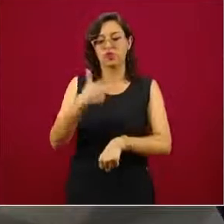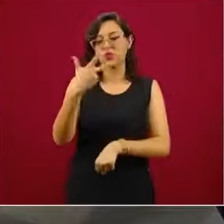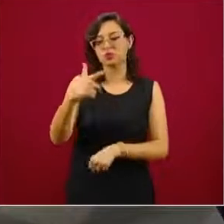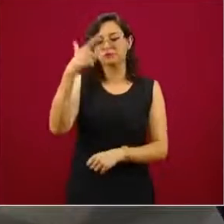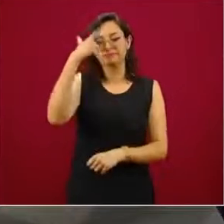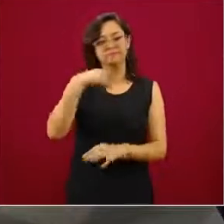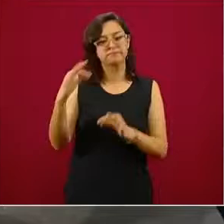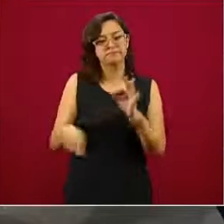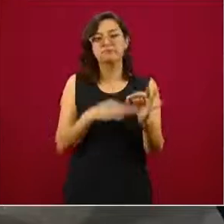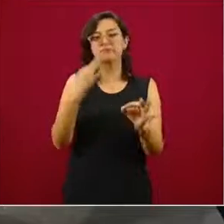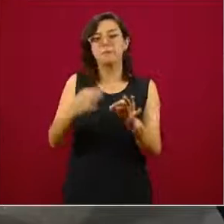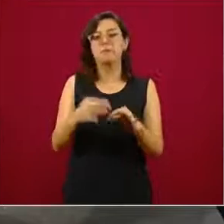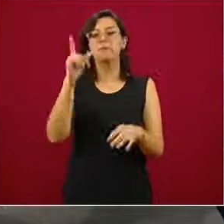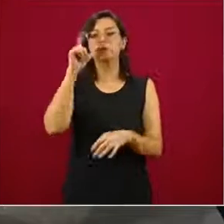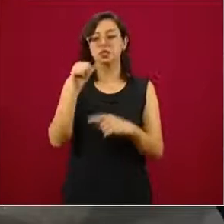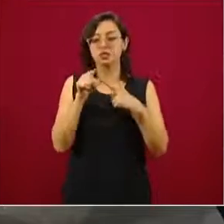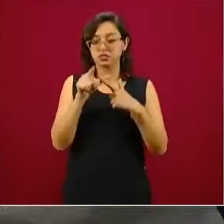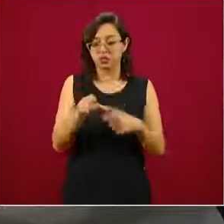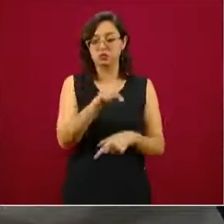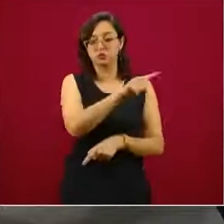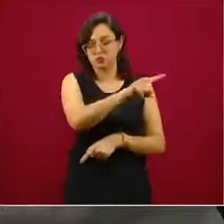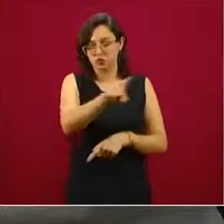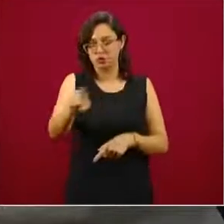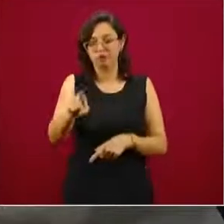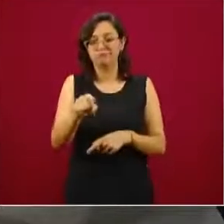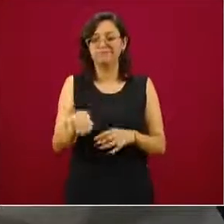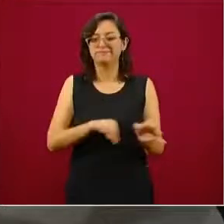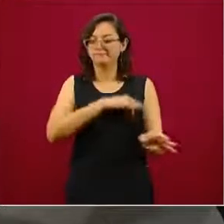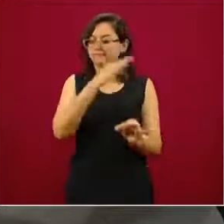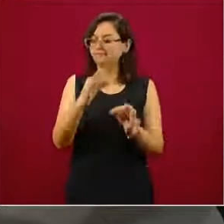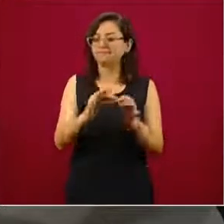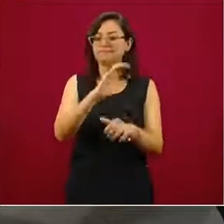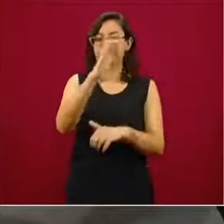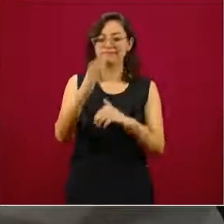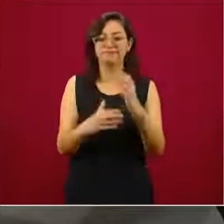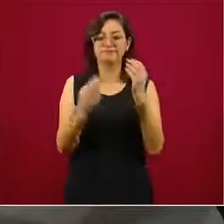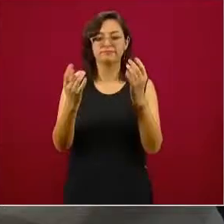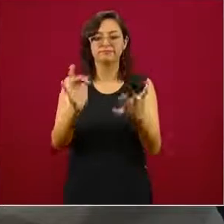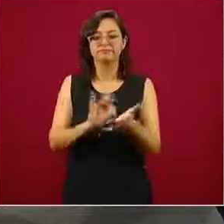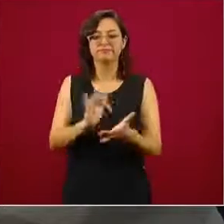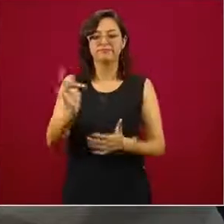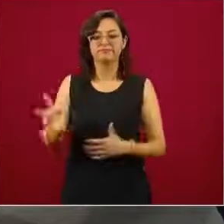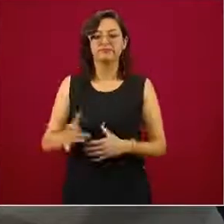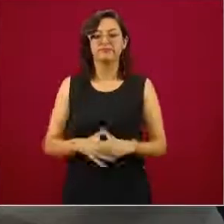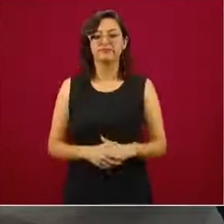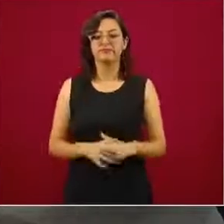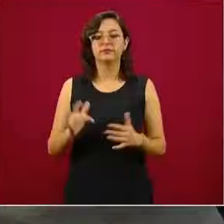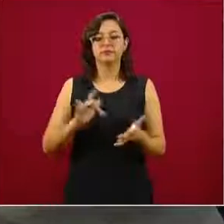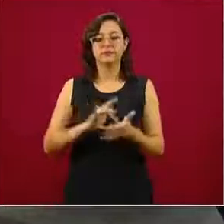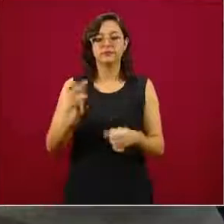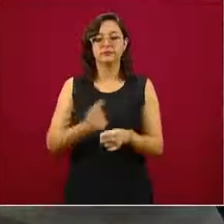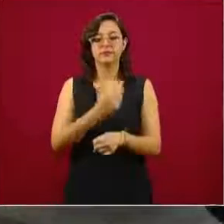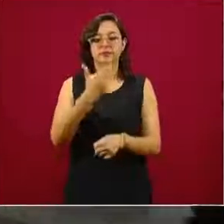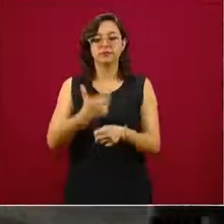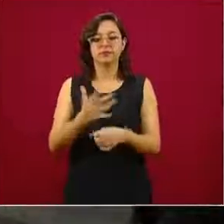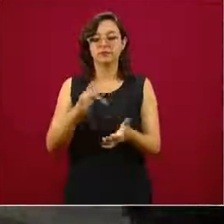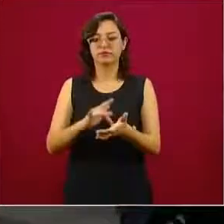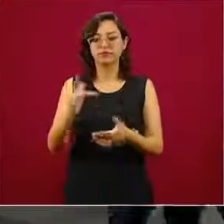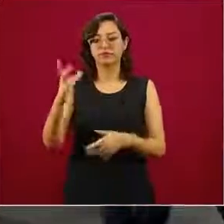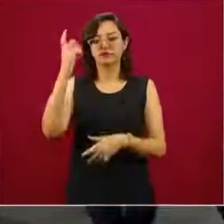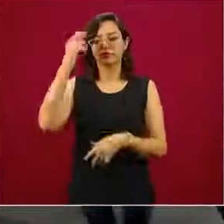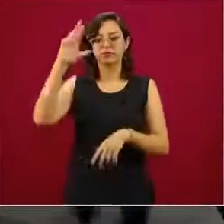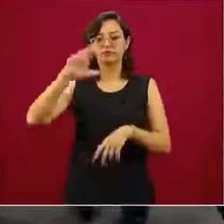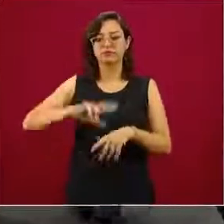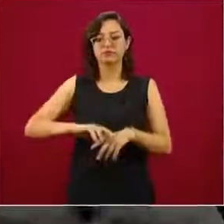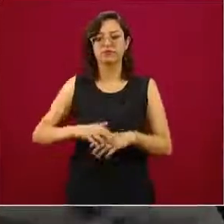ya no nos da tiempo, mañana empezamos con ustedes y hasta aquí terminamos. Muchas gracias. Gracias, secretario, gracias, director.